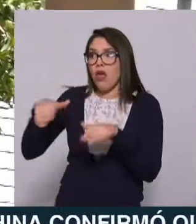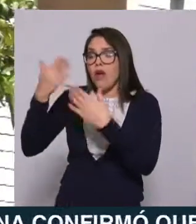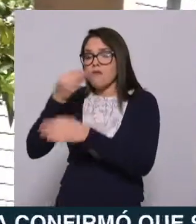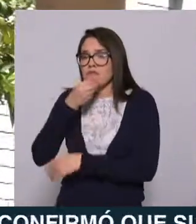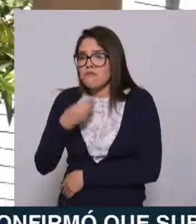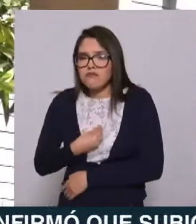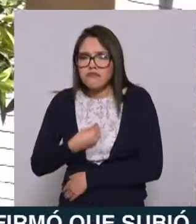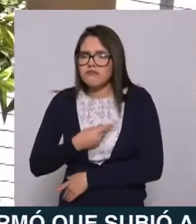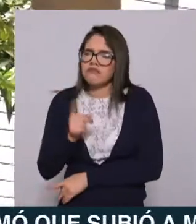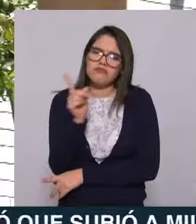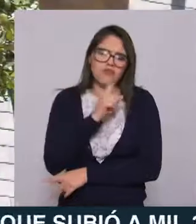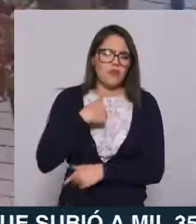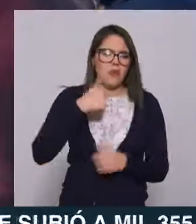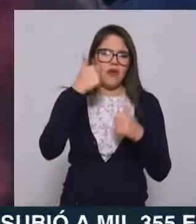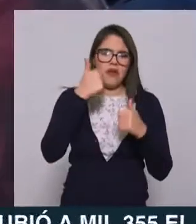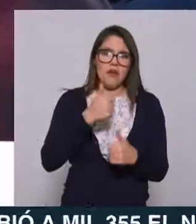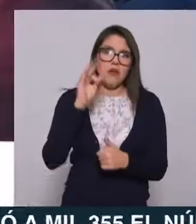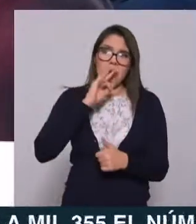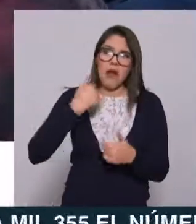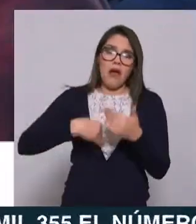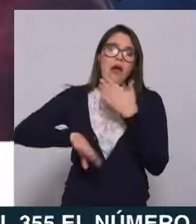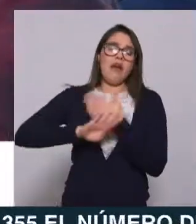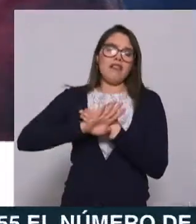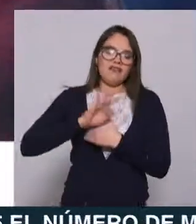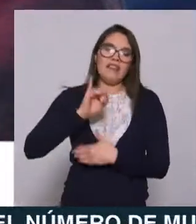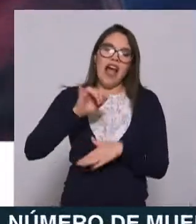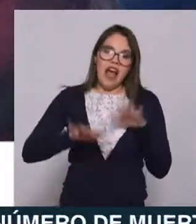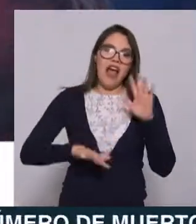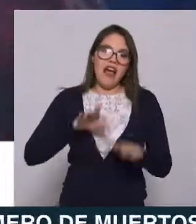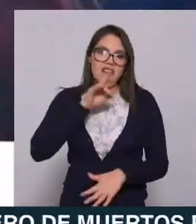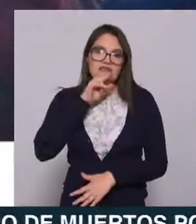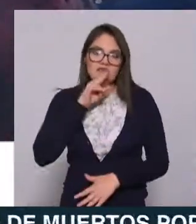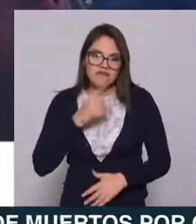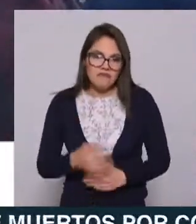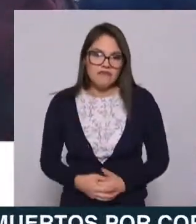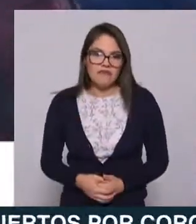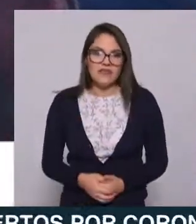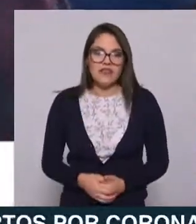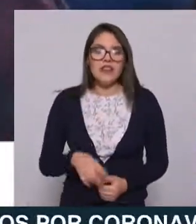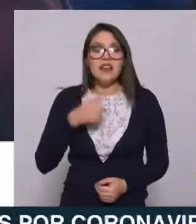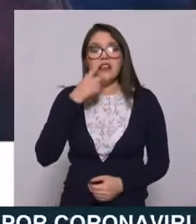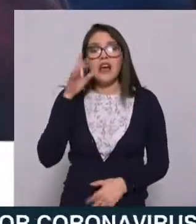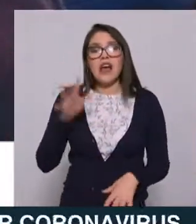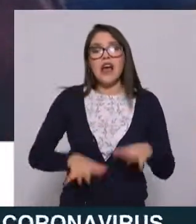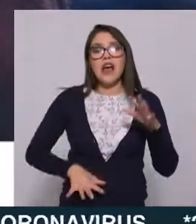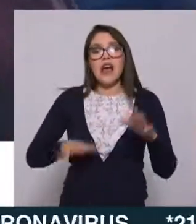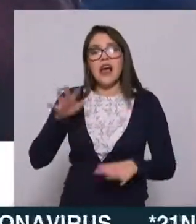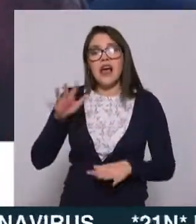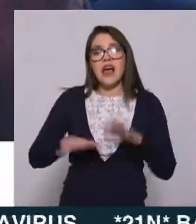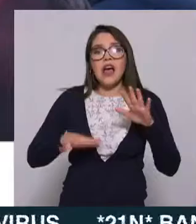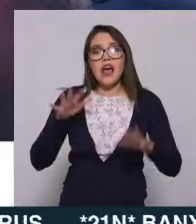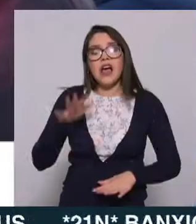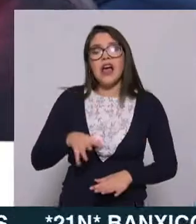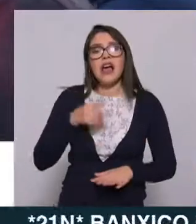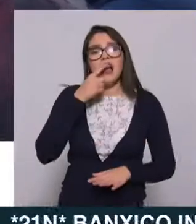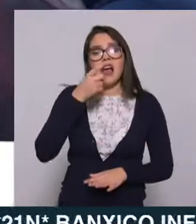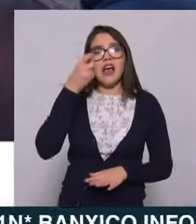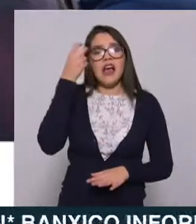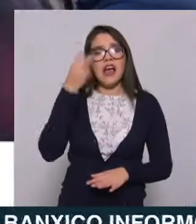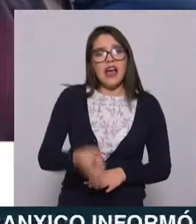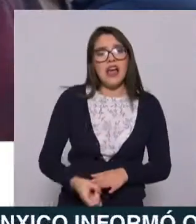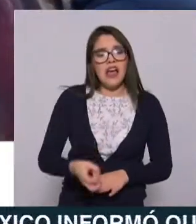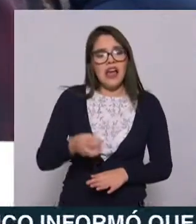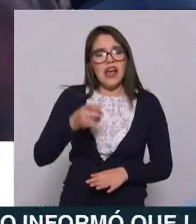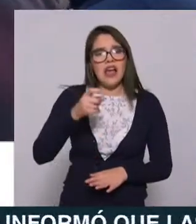temen por su seguridad. Porque nos han dicho que tienen botellas de cerveza, de tequila, dicen que no las usen pa' chupe, que las destape, les metan